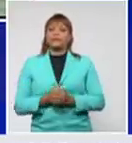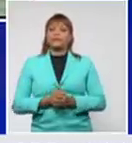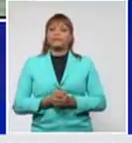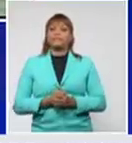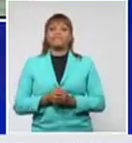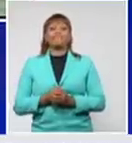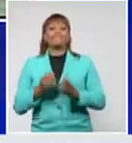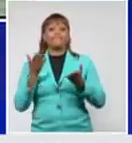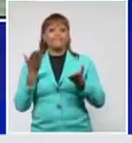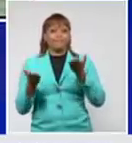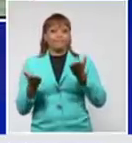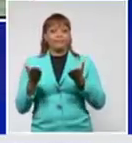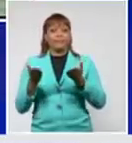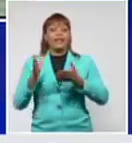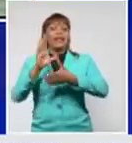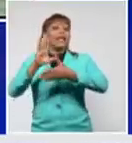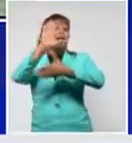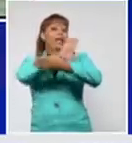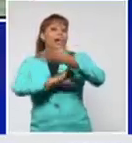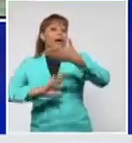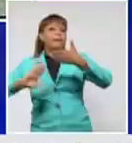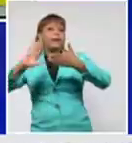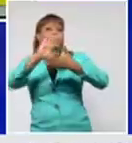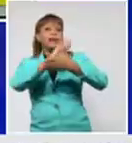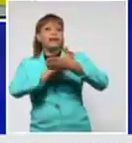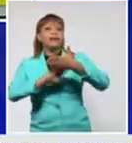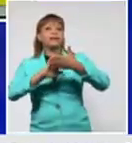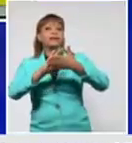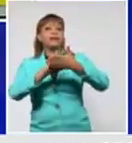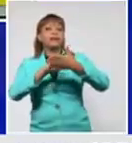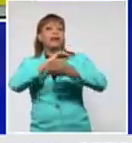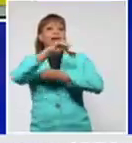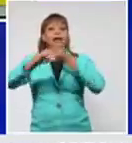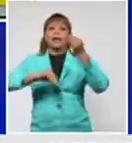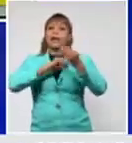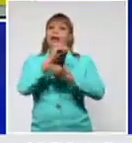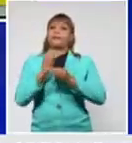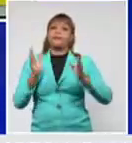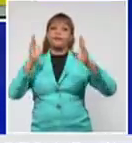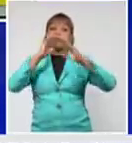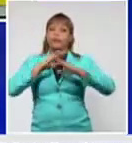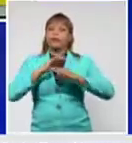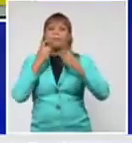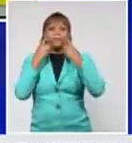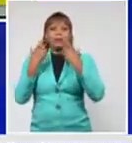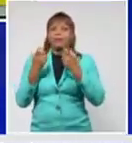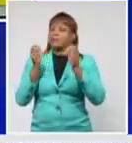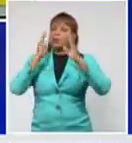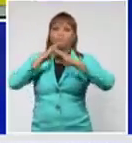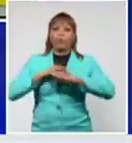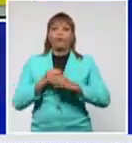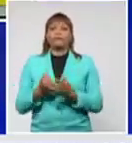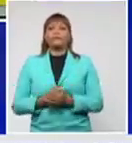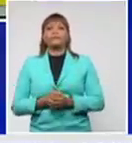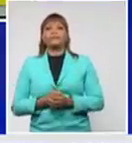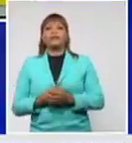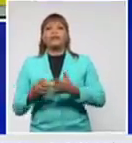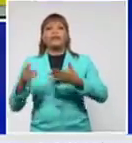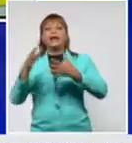la región de las Américas tampoco tiene cambios importantes. Estados Unidos,